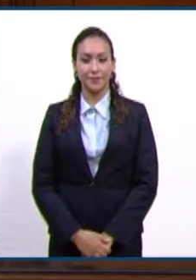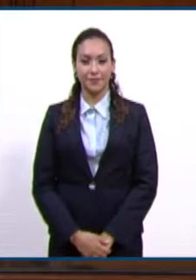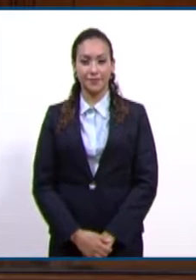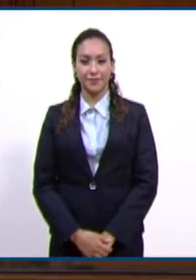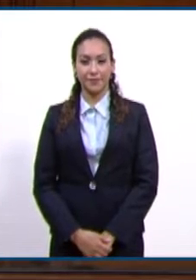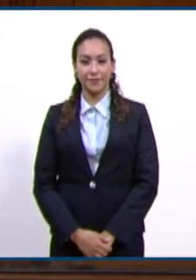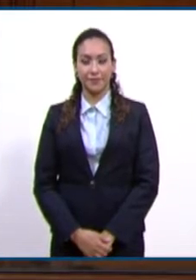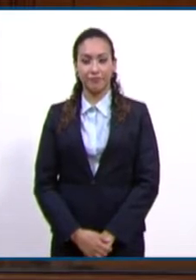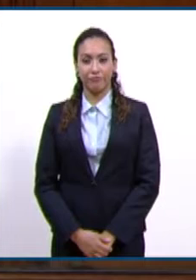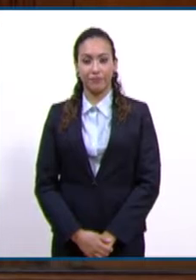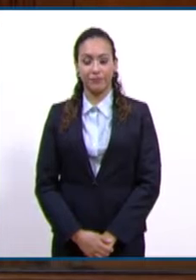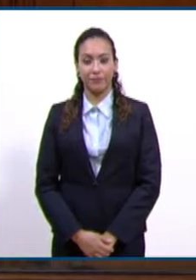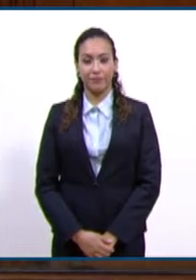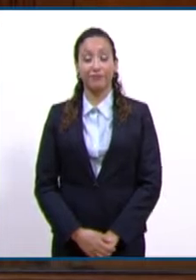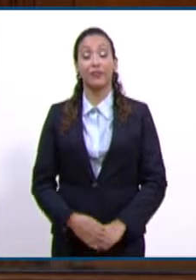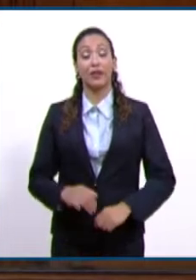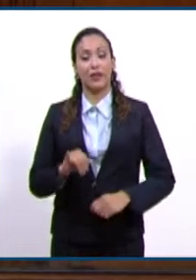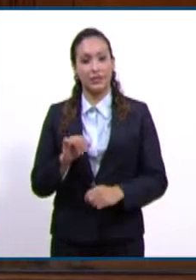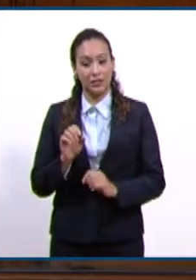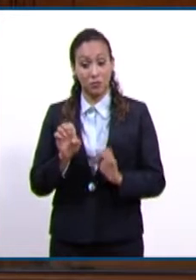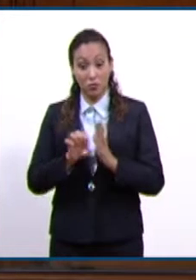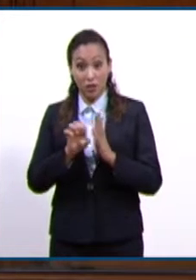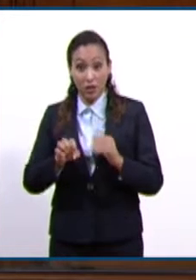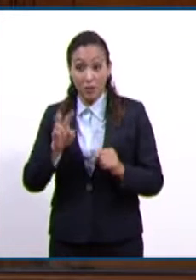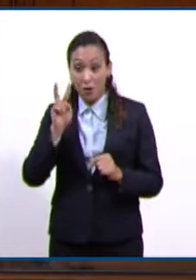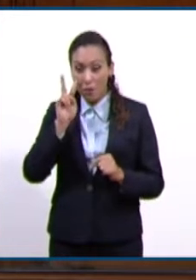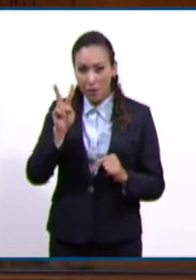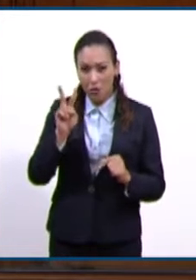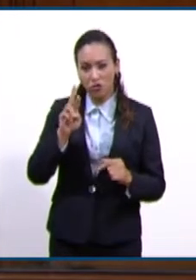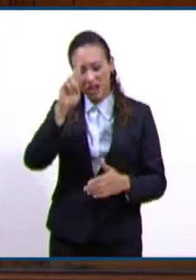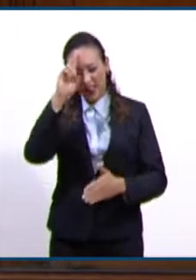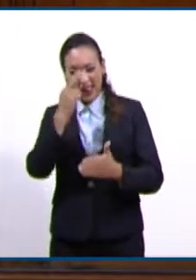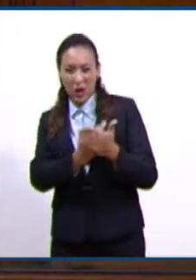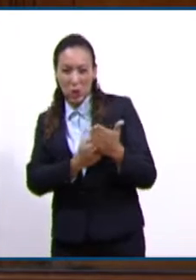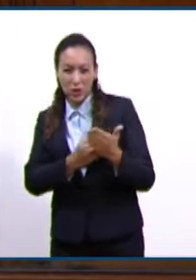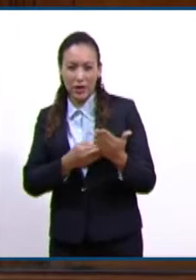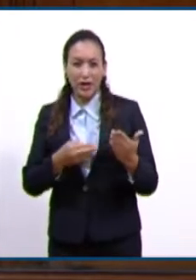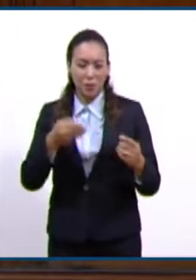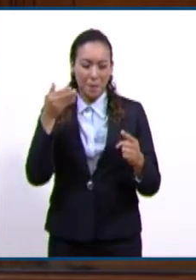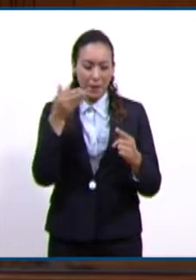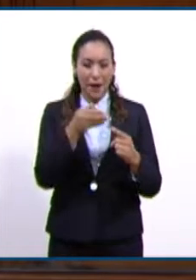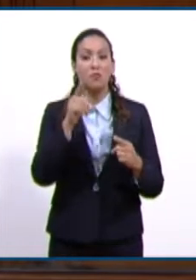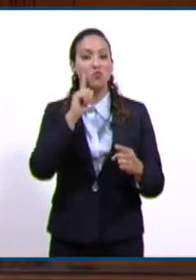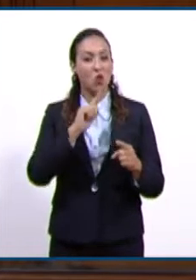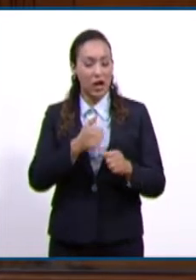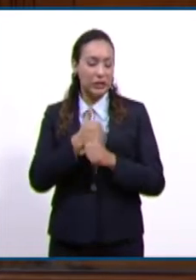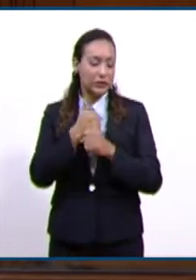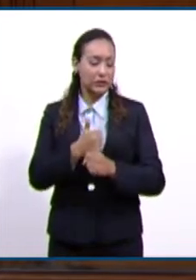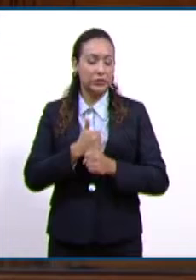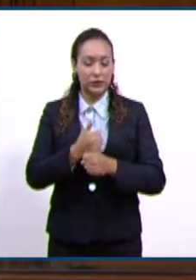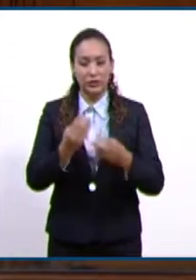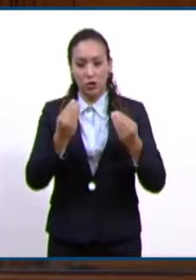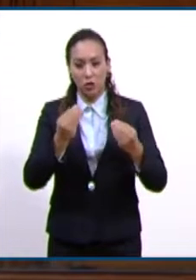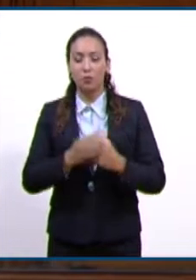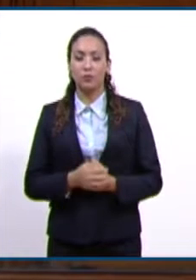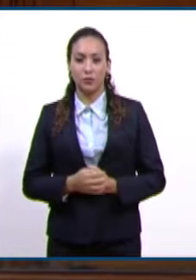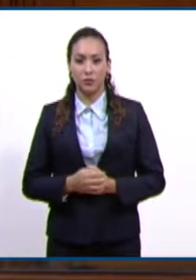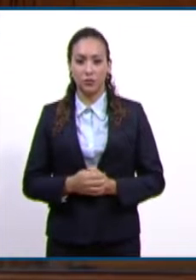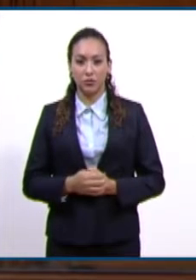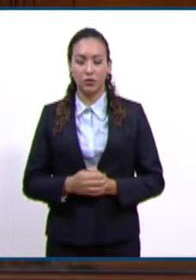sino a reconocer un tipo de violencia específica que solo ellas sufren, la